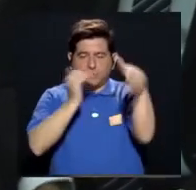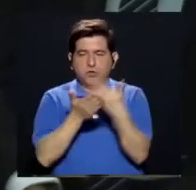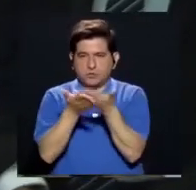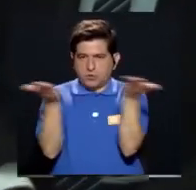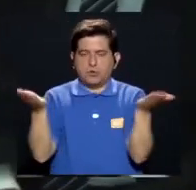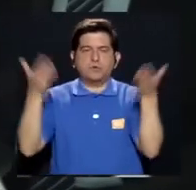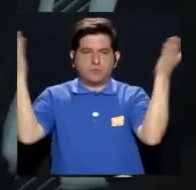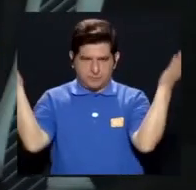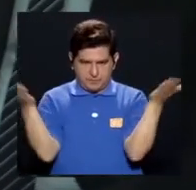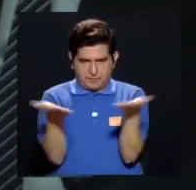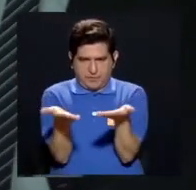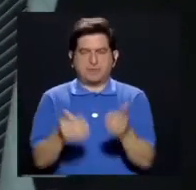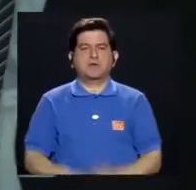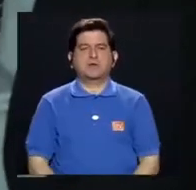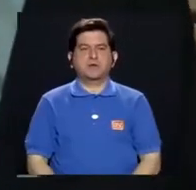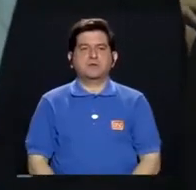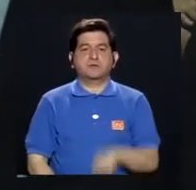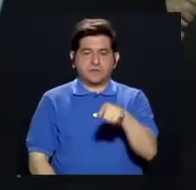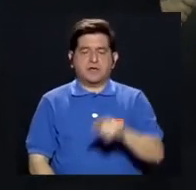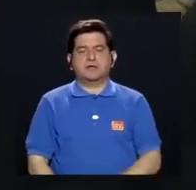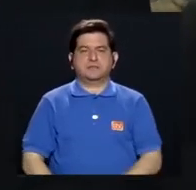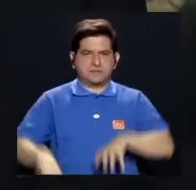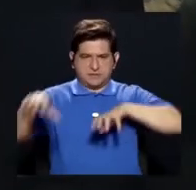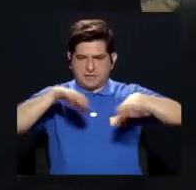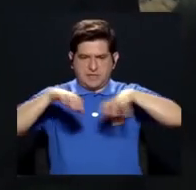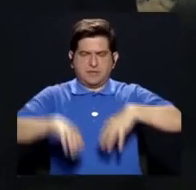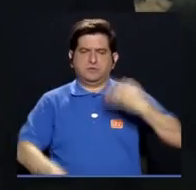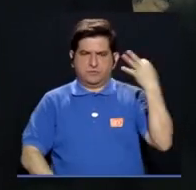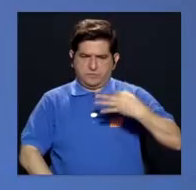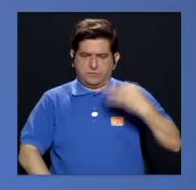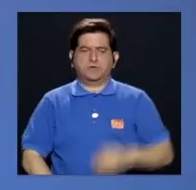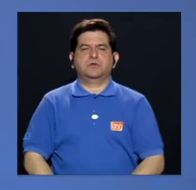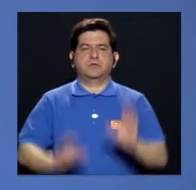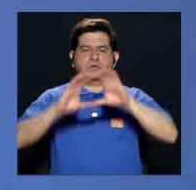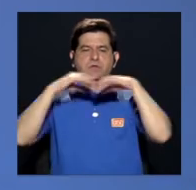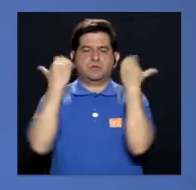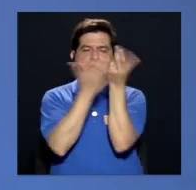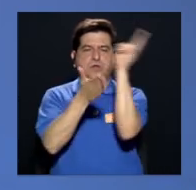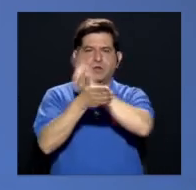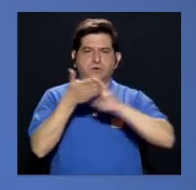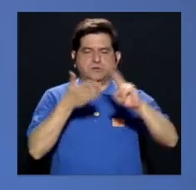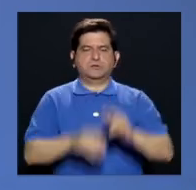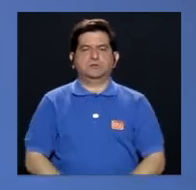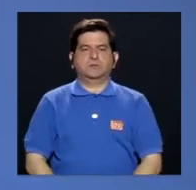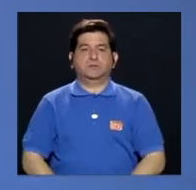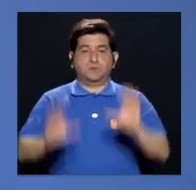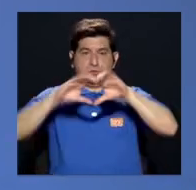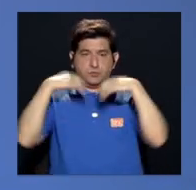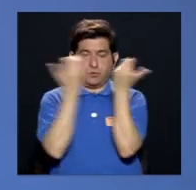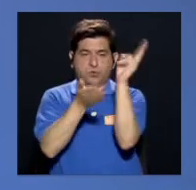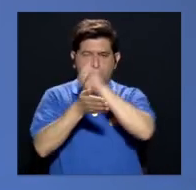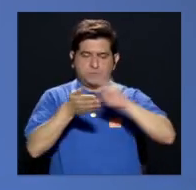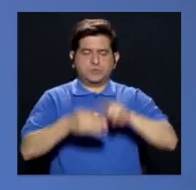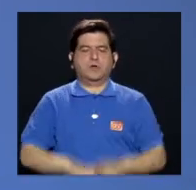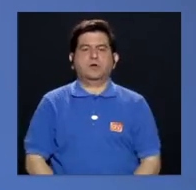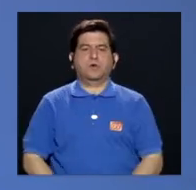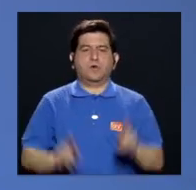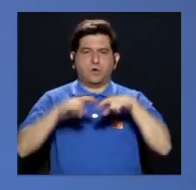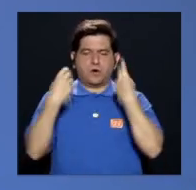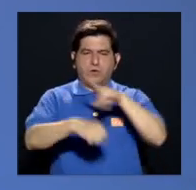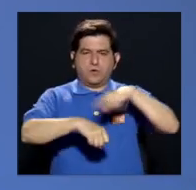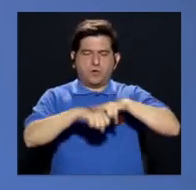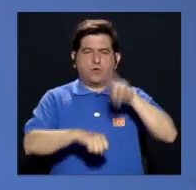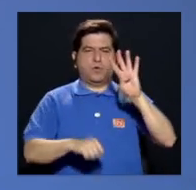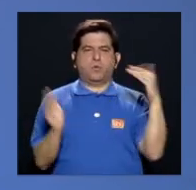muy bienvenidos y bienvenidas a esta sesión solemne del Consejo Universitario. El Consejo Universitario, en sesión ordinaria número